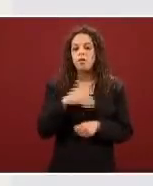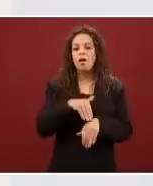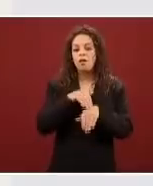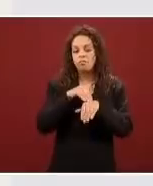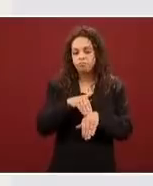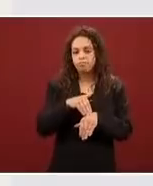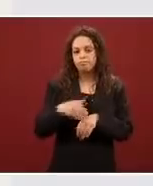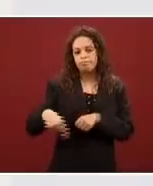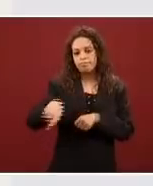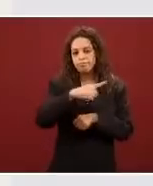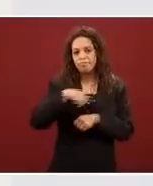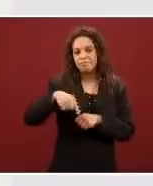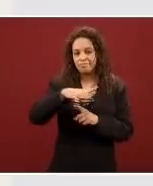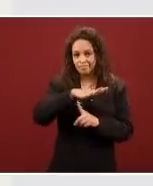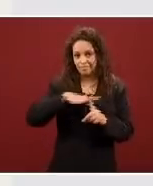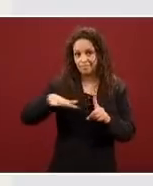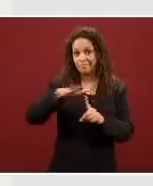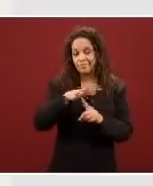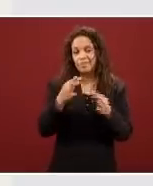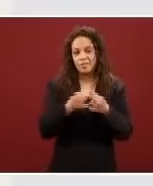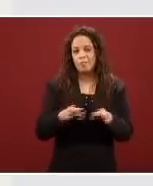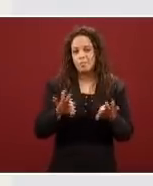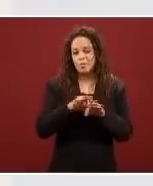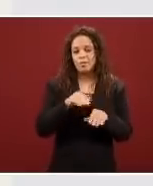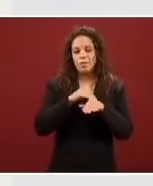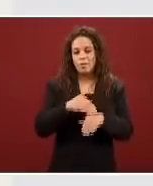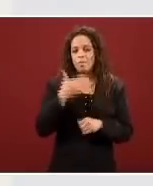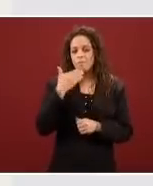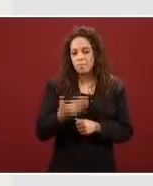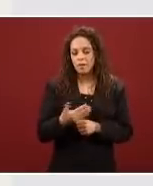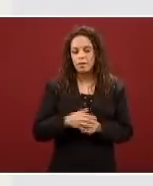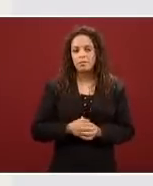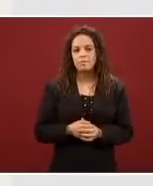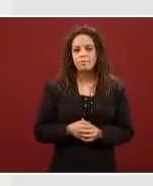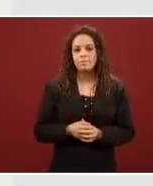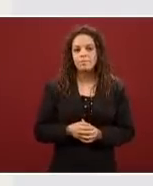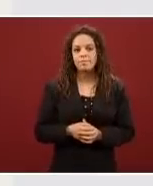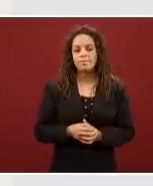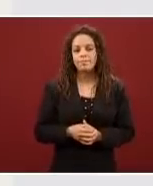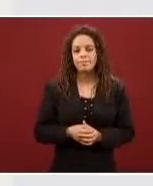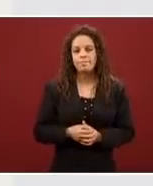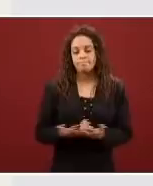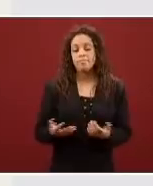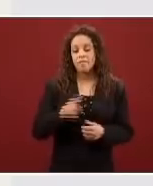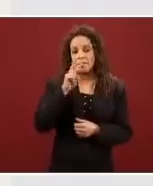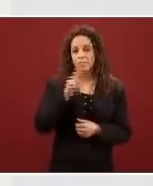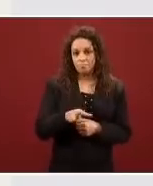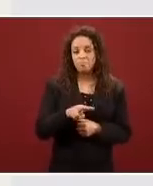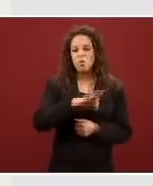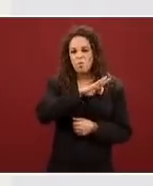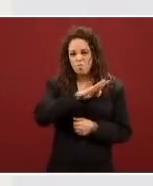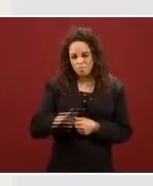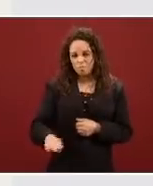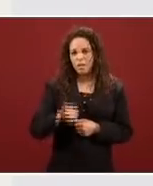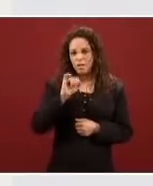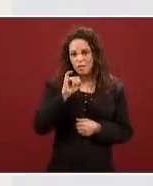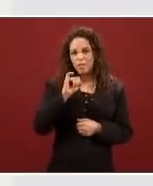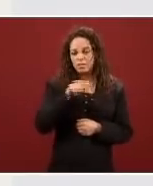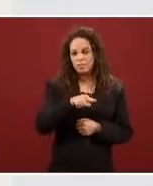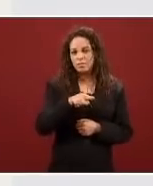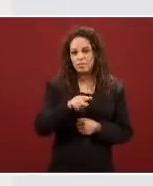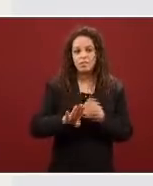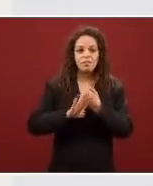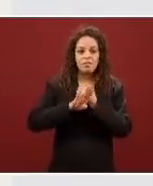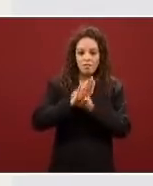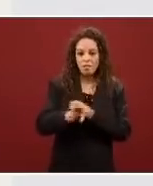nos corresponde como sociedad. Esto es temporal, esto va a terminar. Tenemos todo para ganarle al virus. Esta